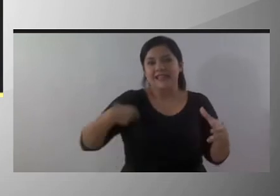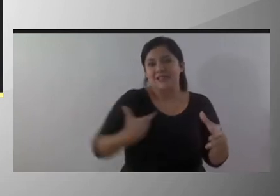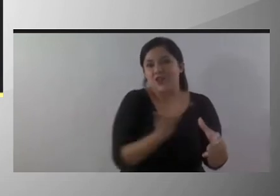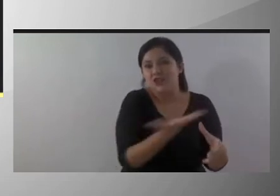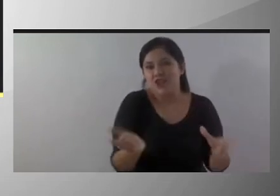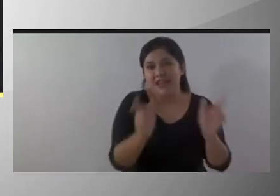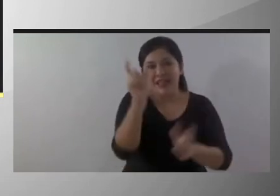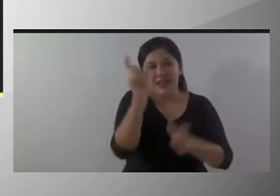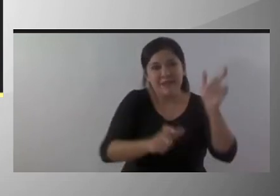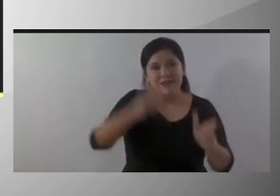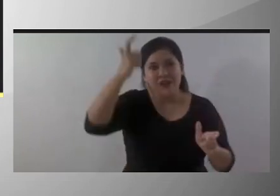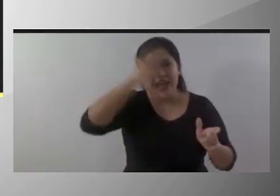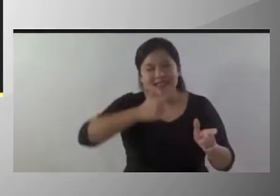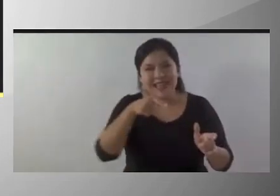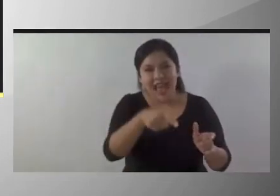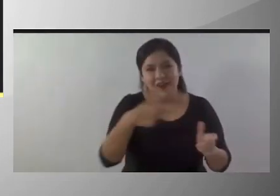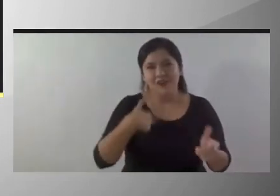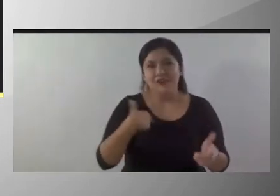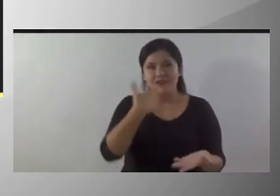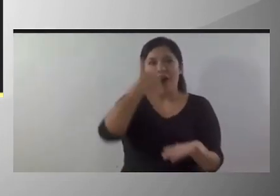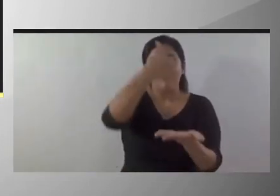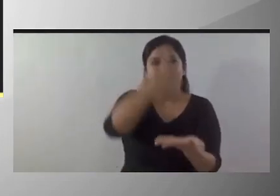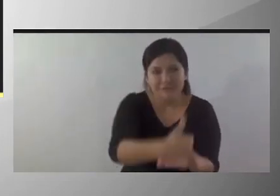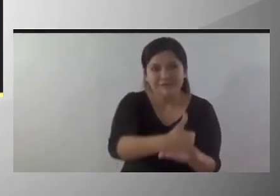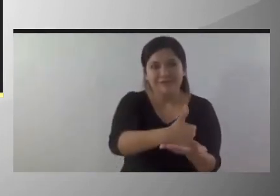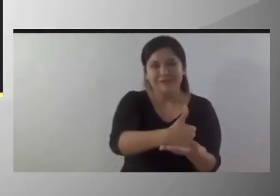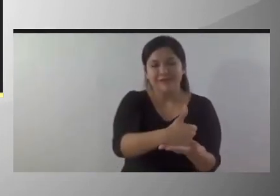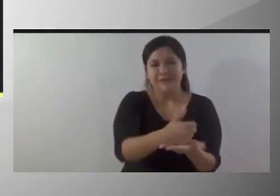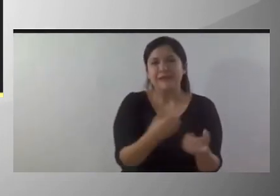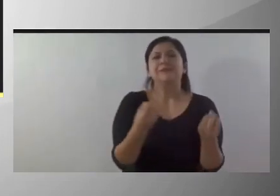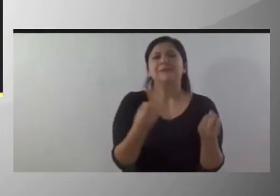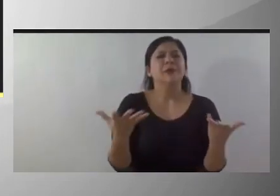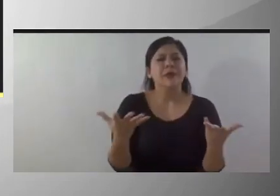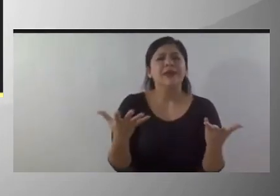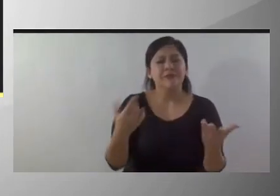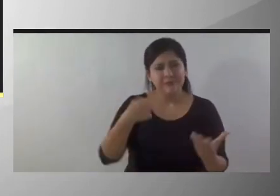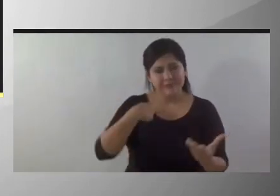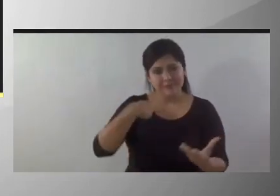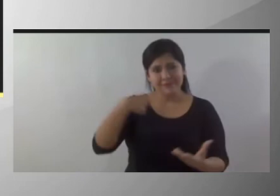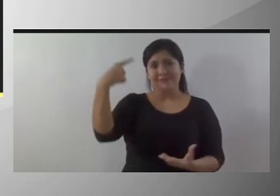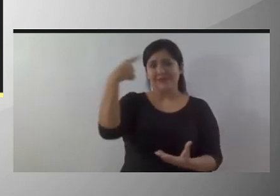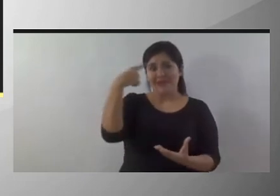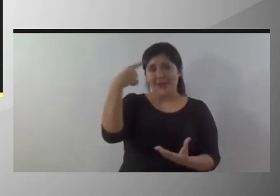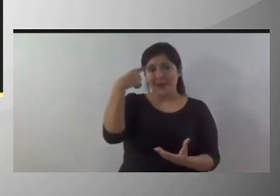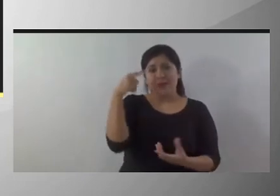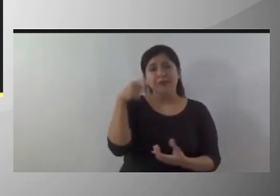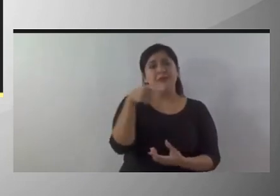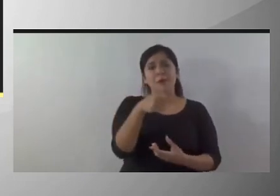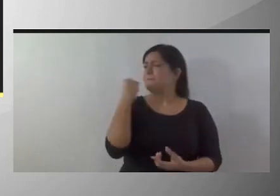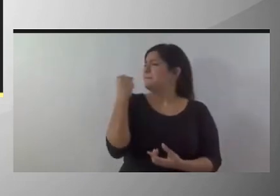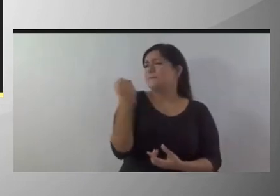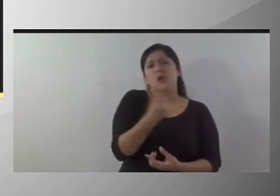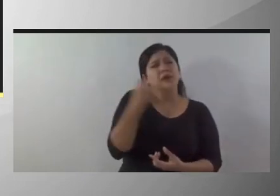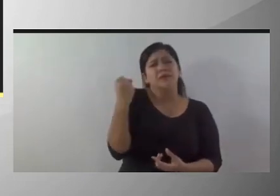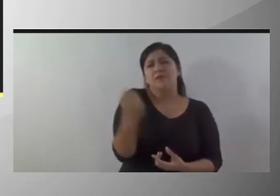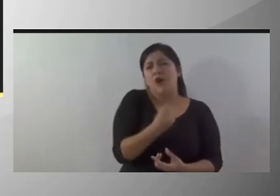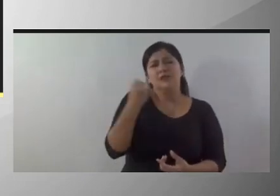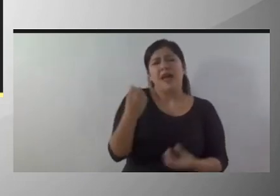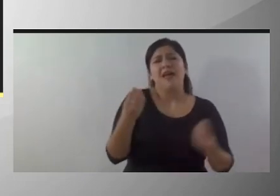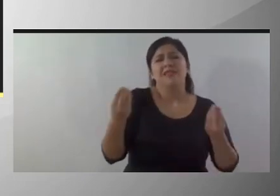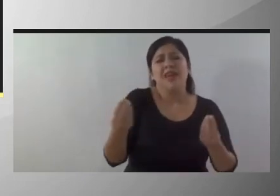organizaciones sociales de ciegos, es porque yo creo que es muy importante que nosotros rescatemos las